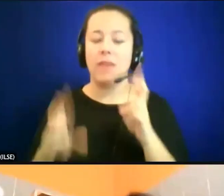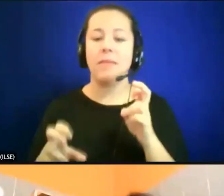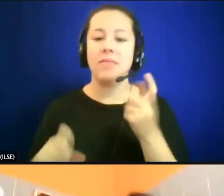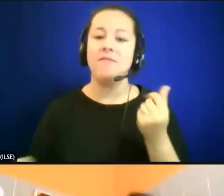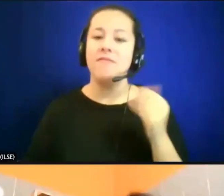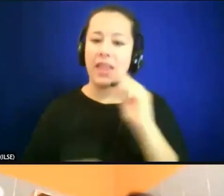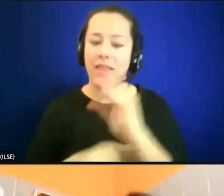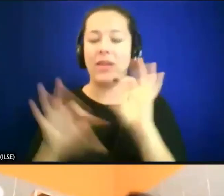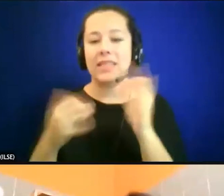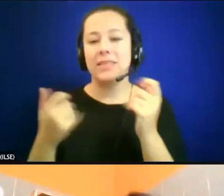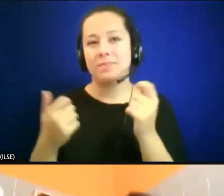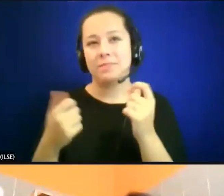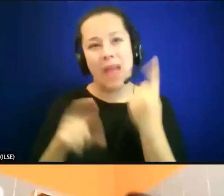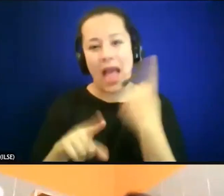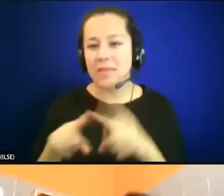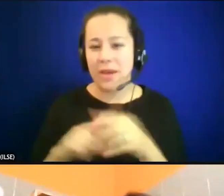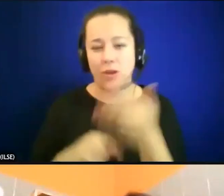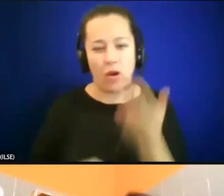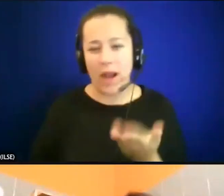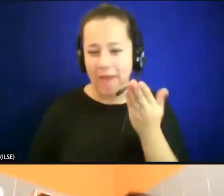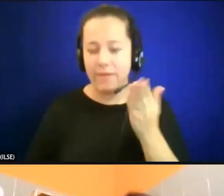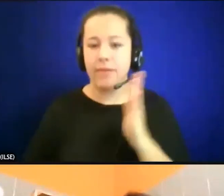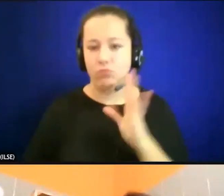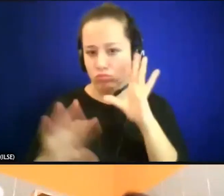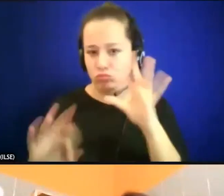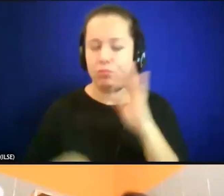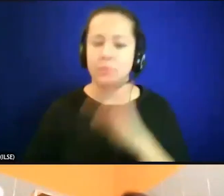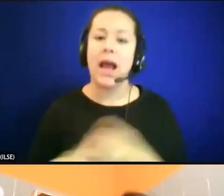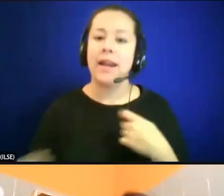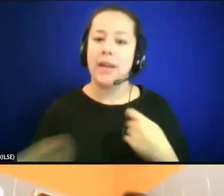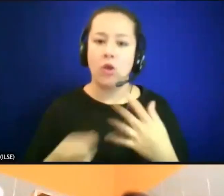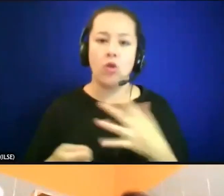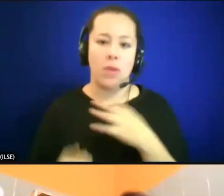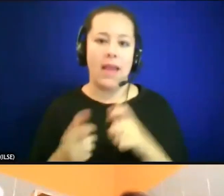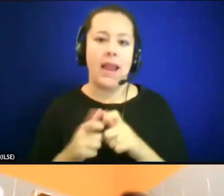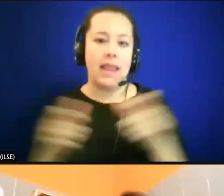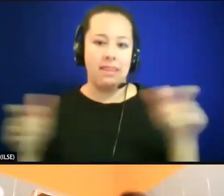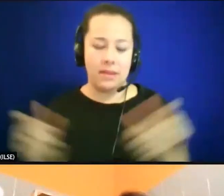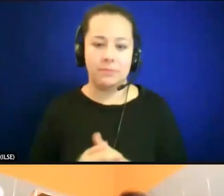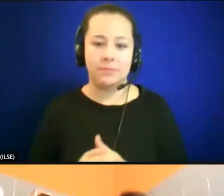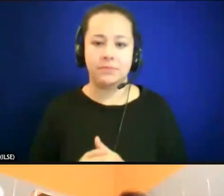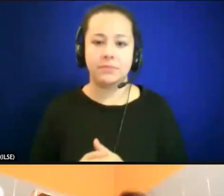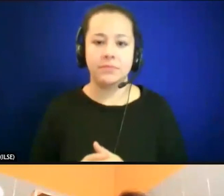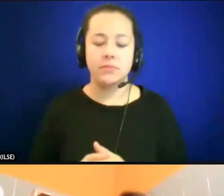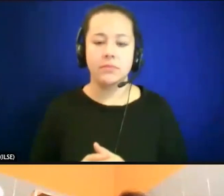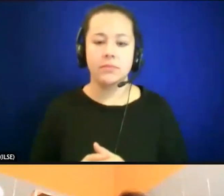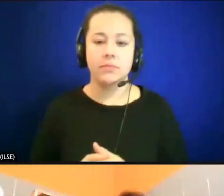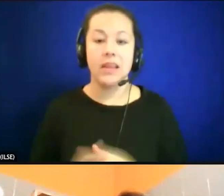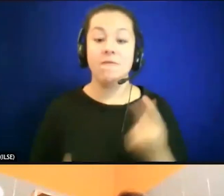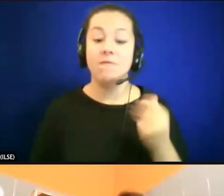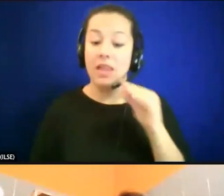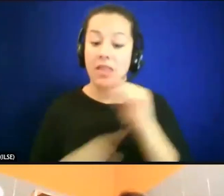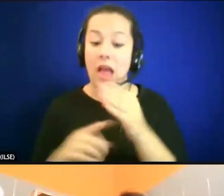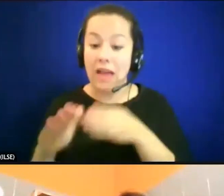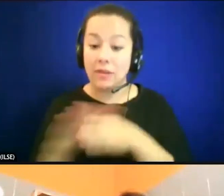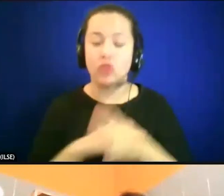es el aspecto clave, lógicamente, para que un negocio pueda crecer. El acceso a la financiación puede resultar complicado, sobre